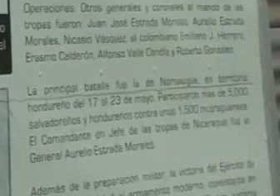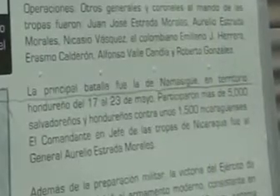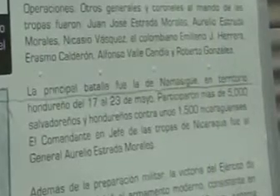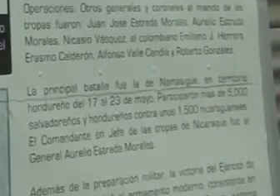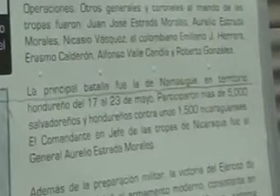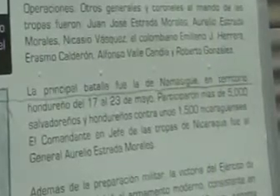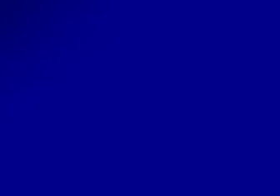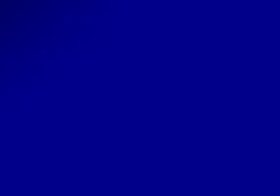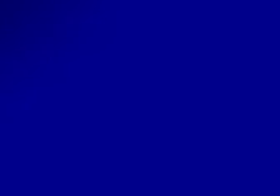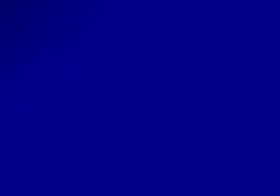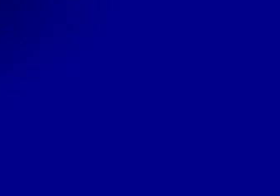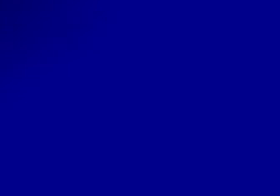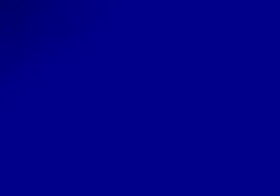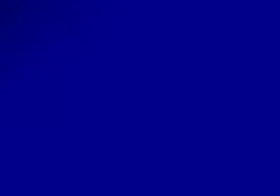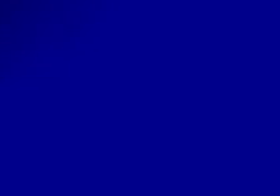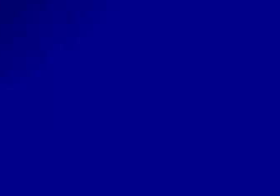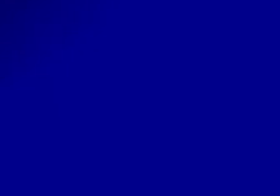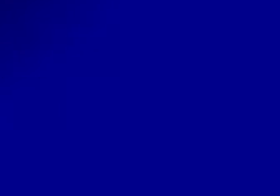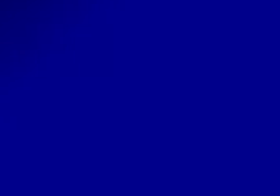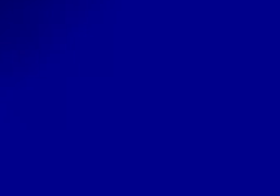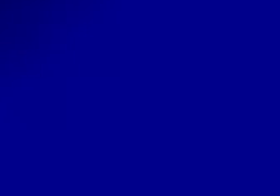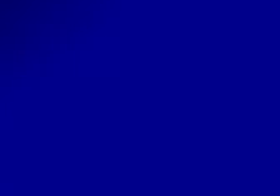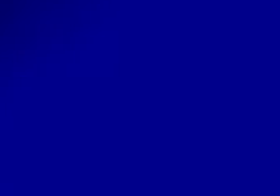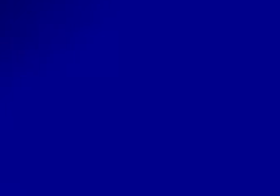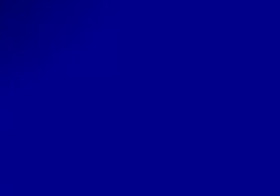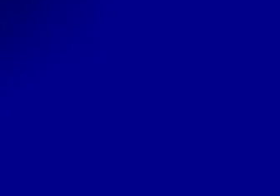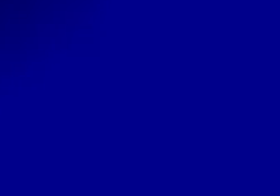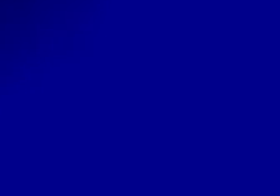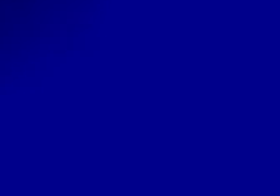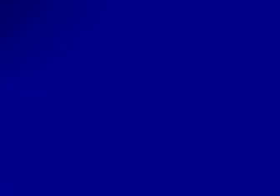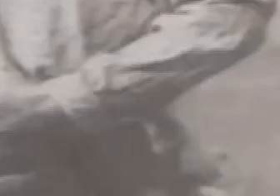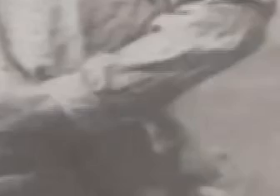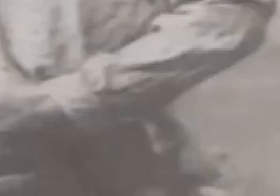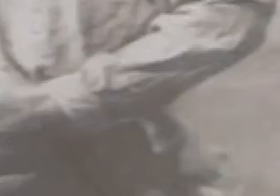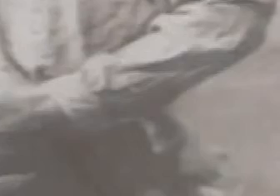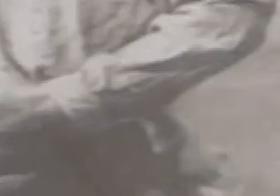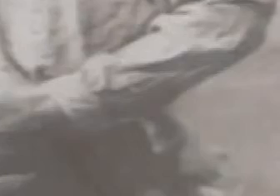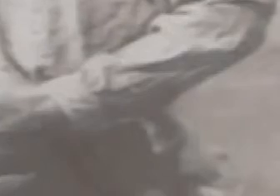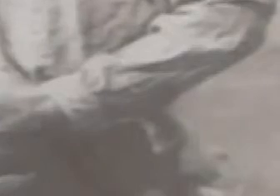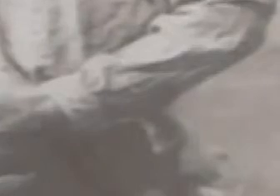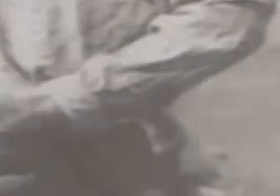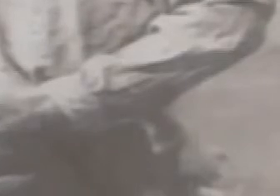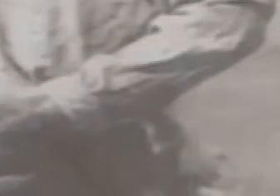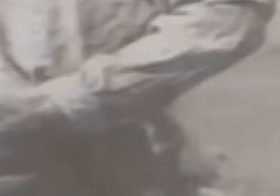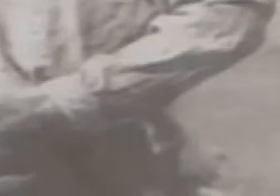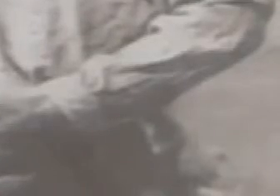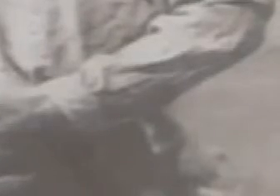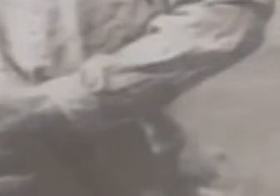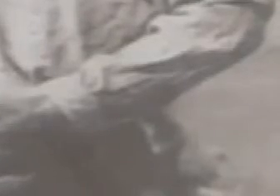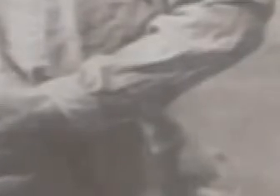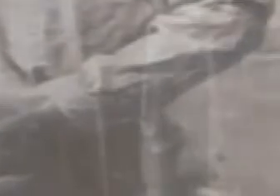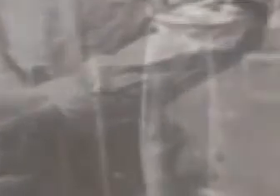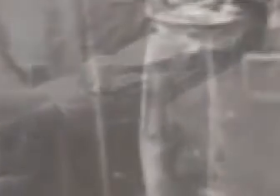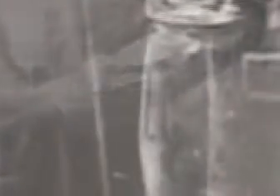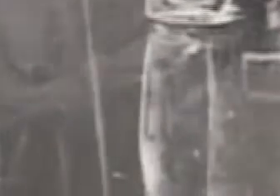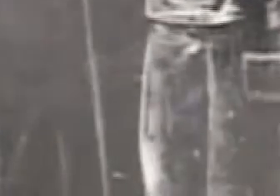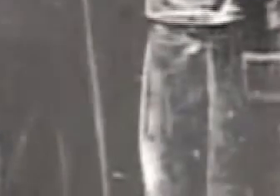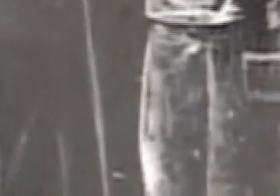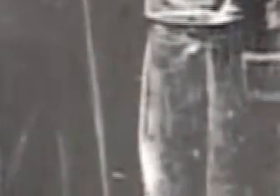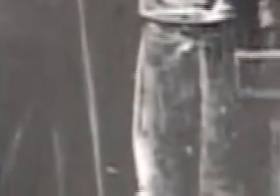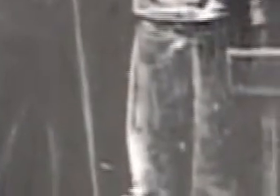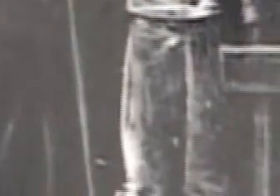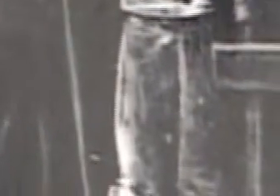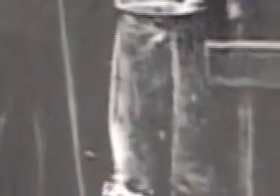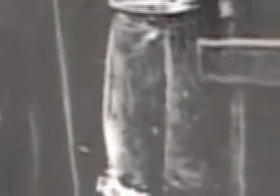organizó la primera rebelión liberal contra los conservadores luego de la caída de zelaya se